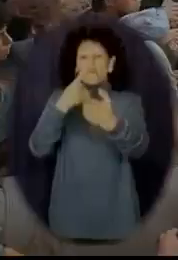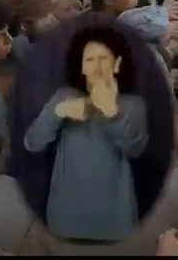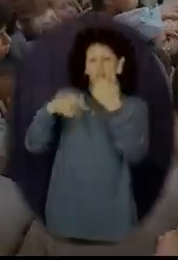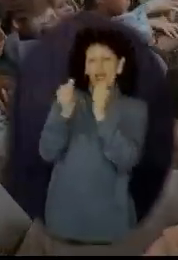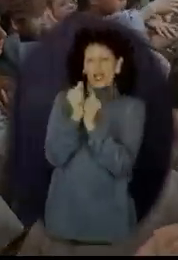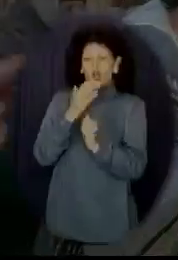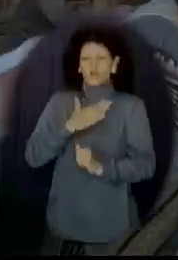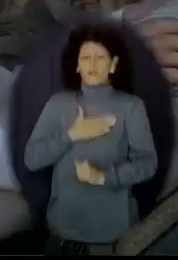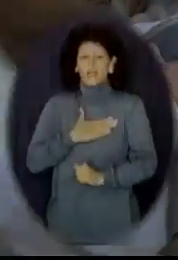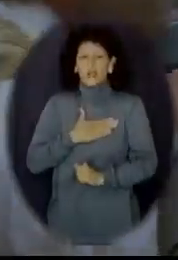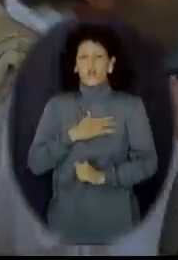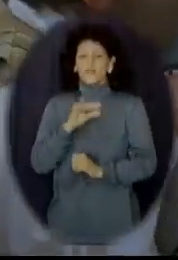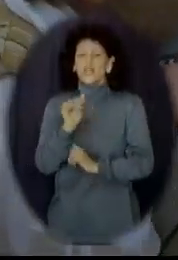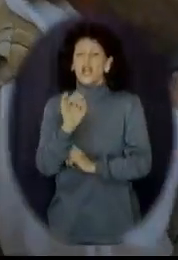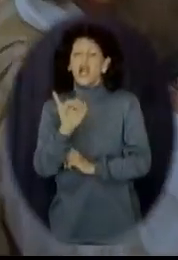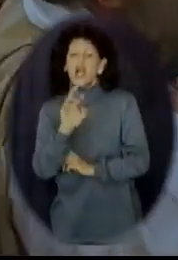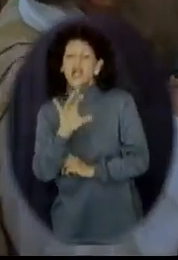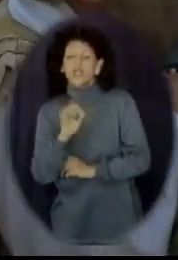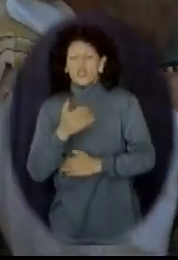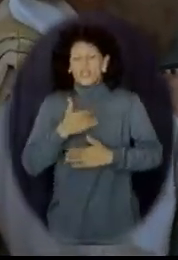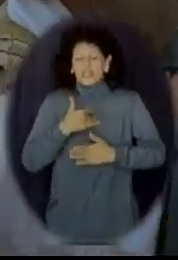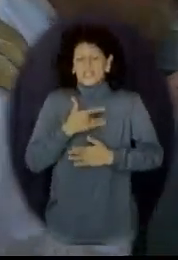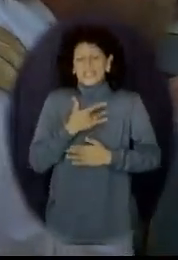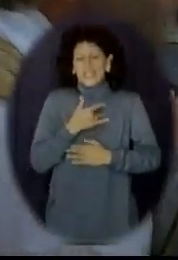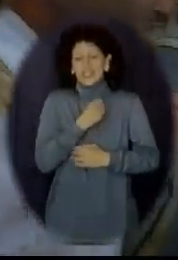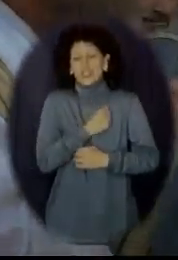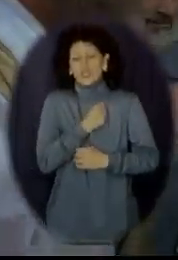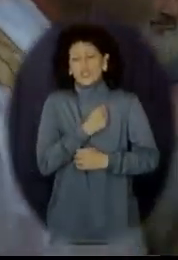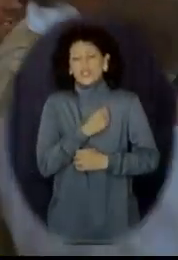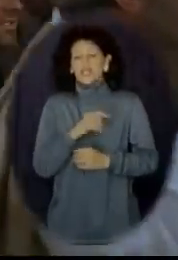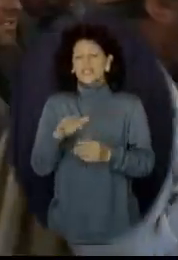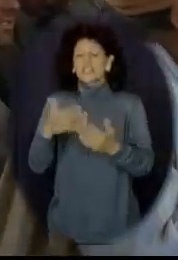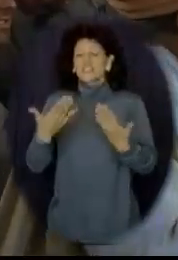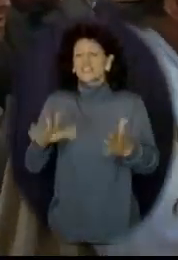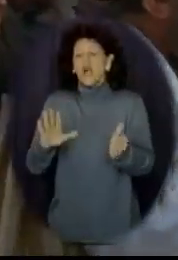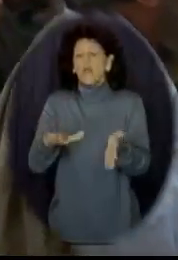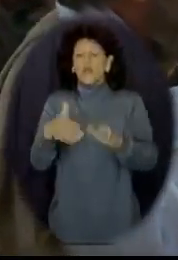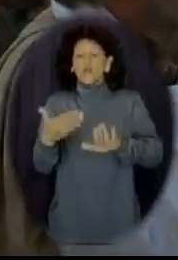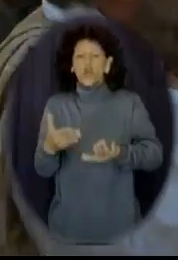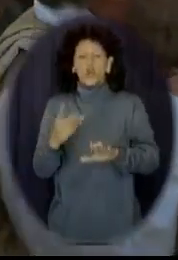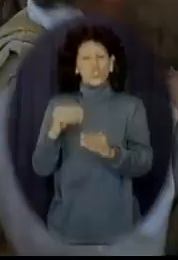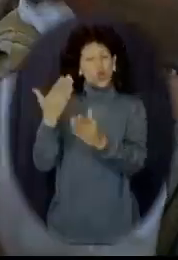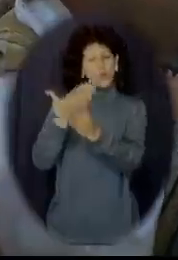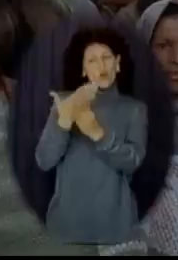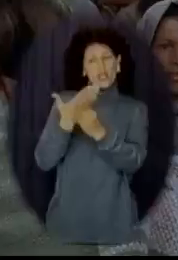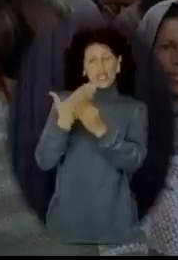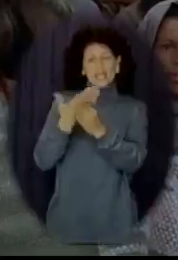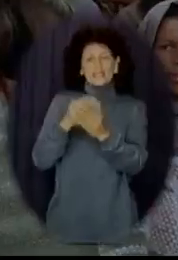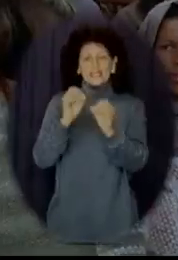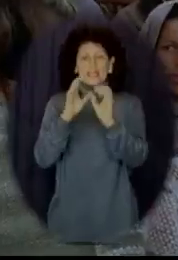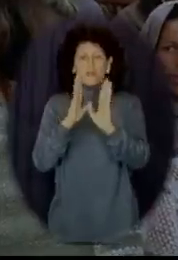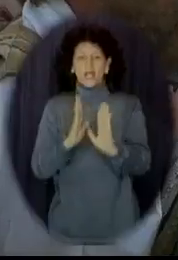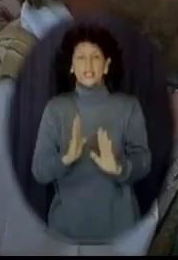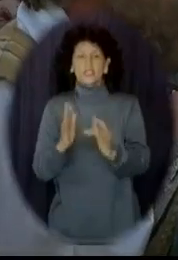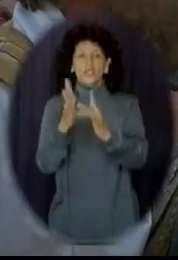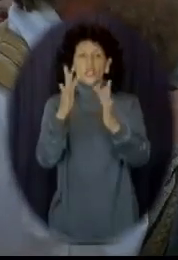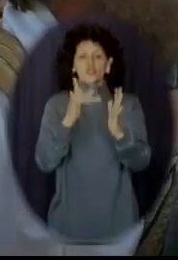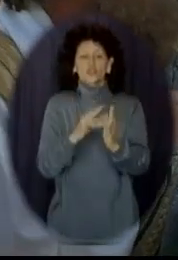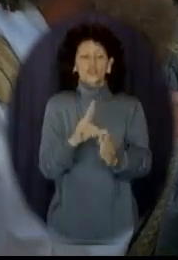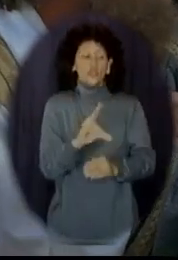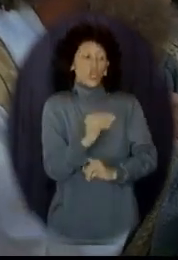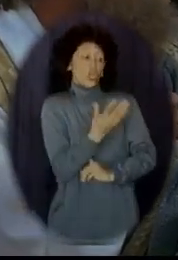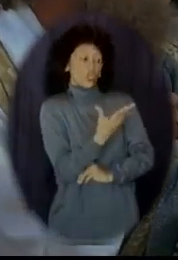ven conmigo. Jairo, lo siento. Jesús, tu hija ha muerto. No molestes al